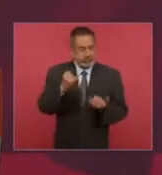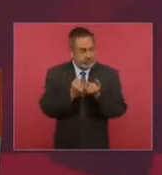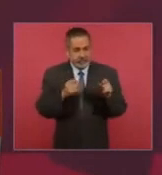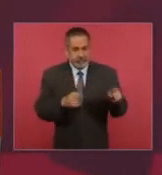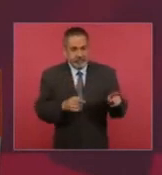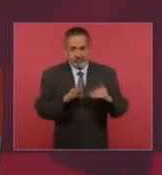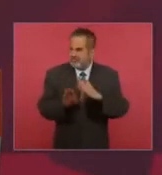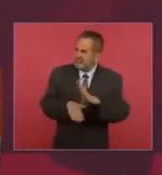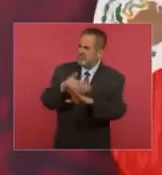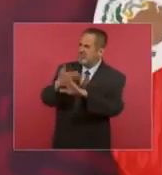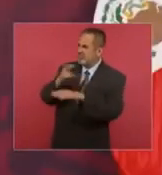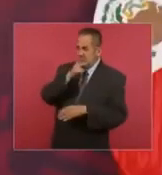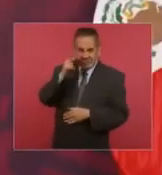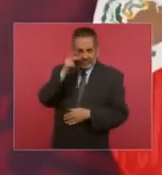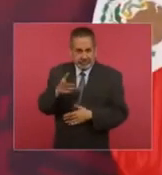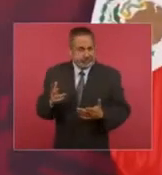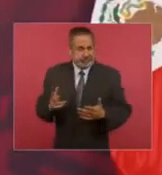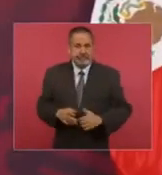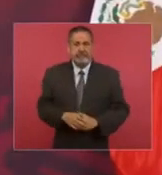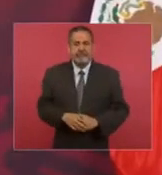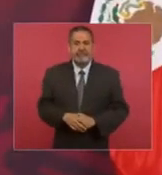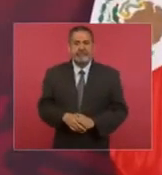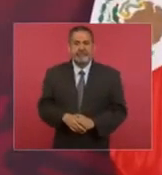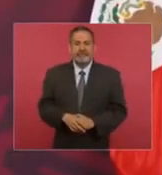sobre el papa